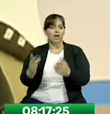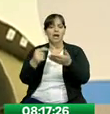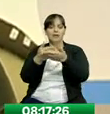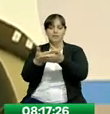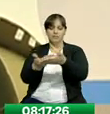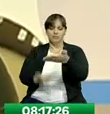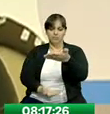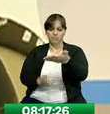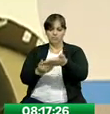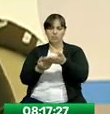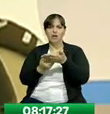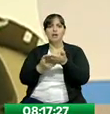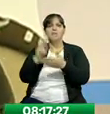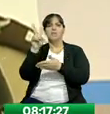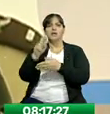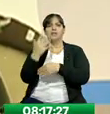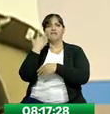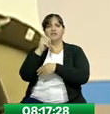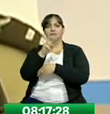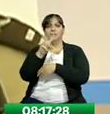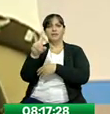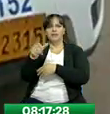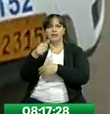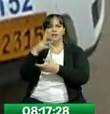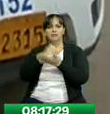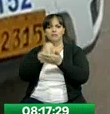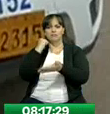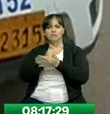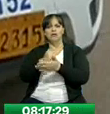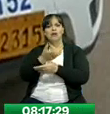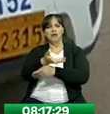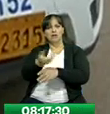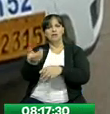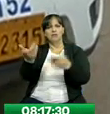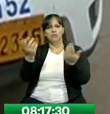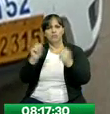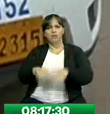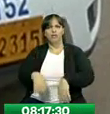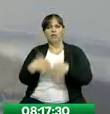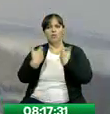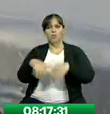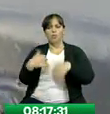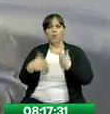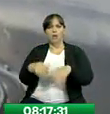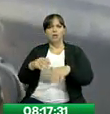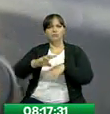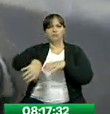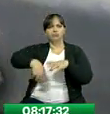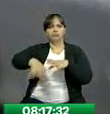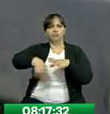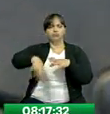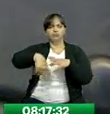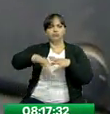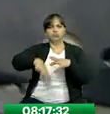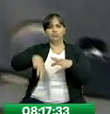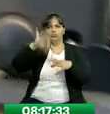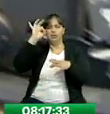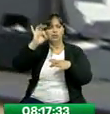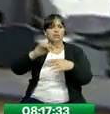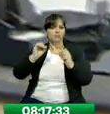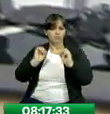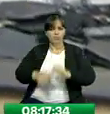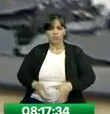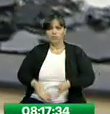23 ya estaba autorizado a la de el desarrollo de este evento y último minuto se habría reportado que los organizadores del evento no